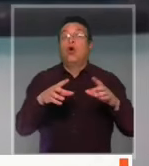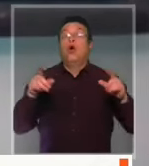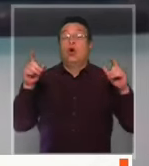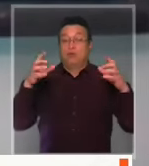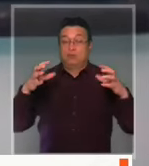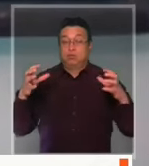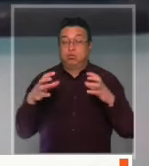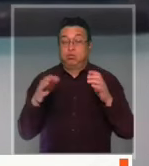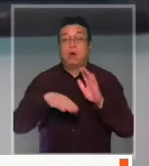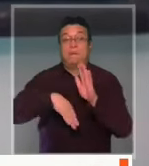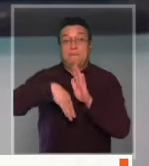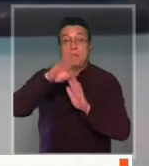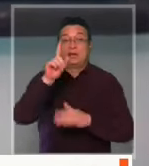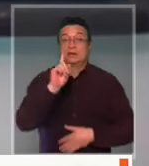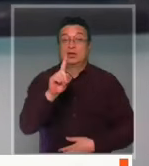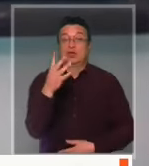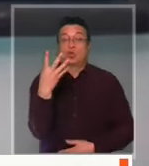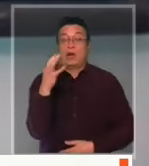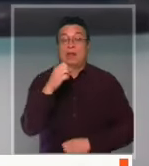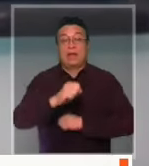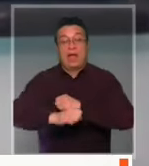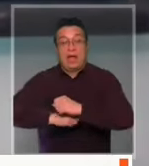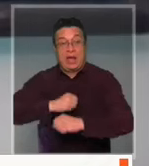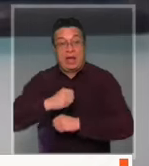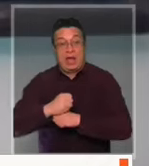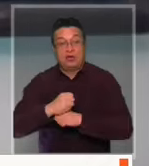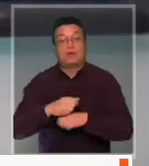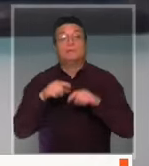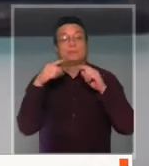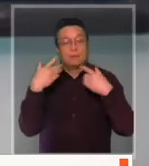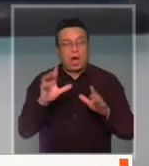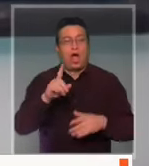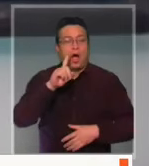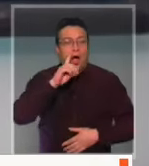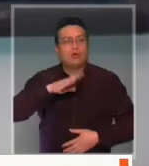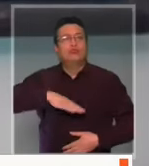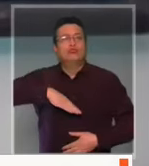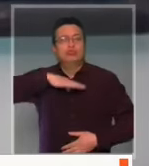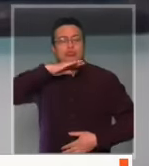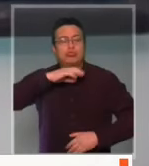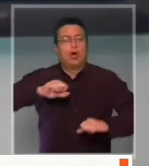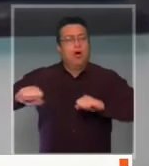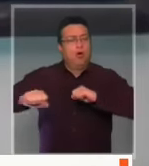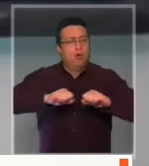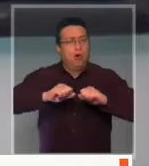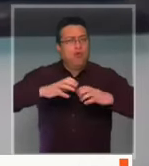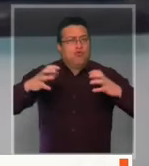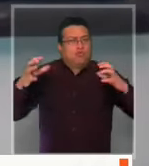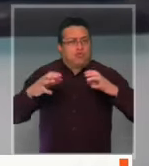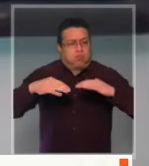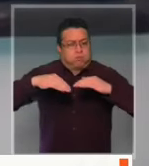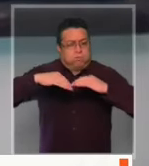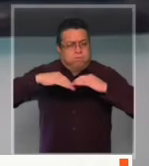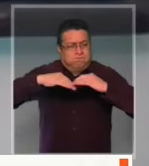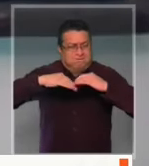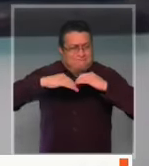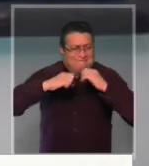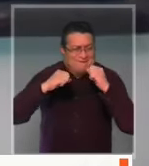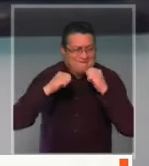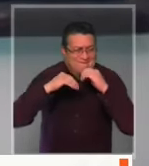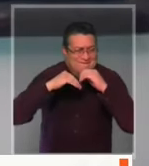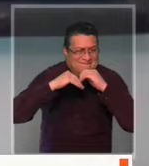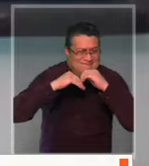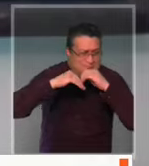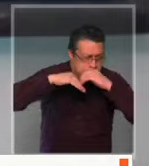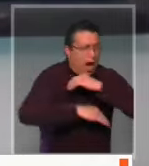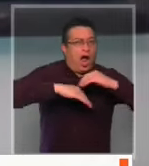más de 140 años. Entonces ya hay suficiente cantidad de energía para que cuando se libere con un